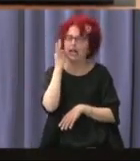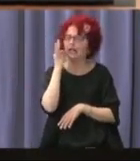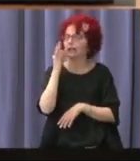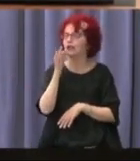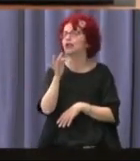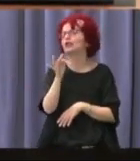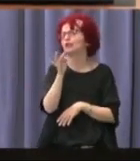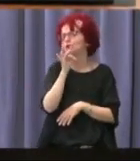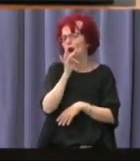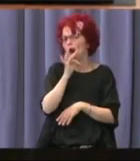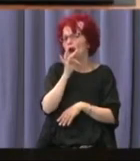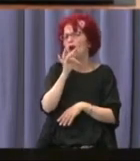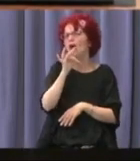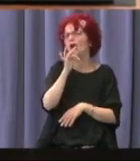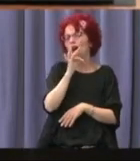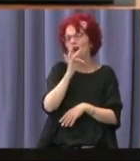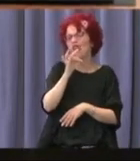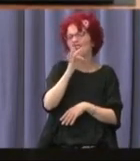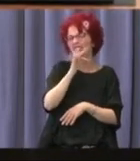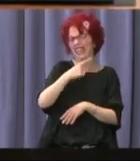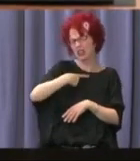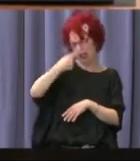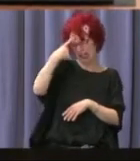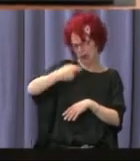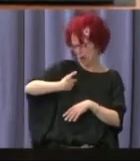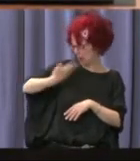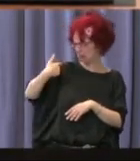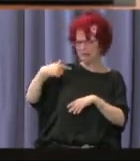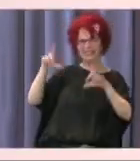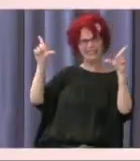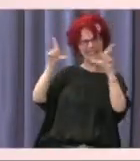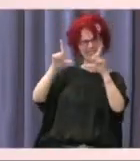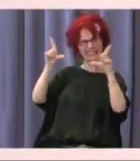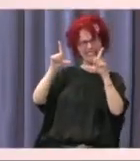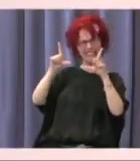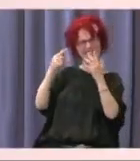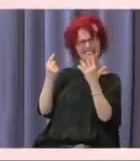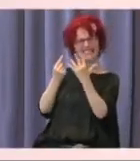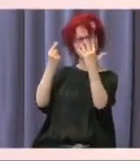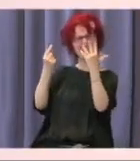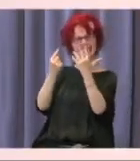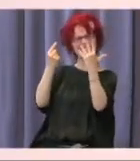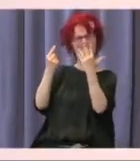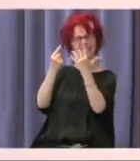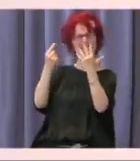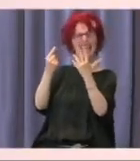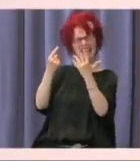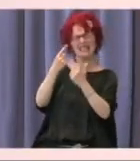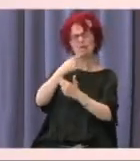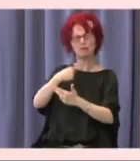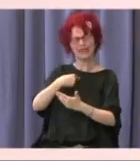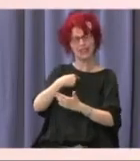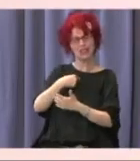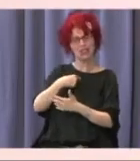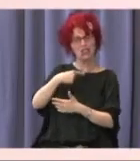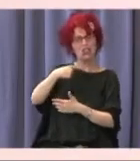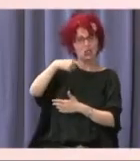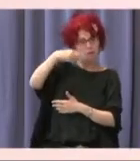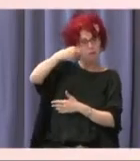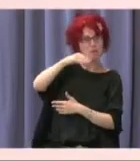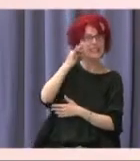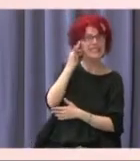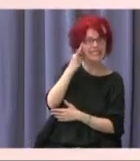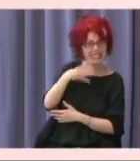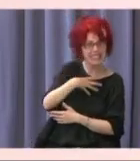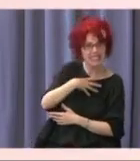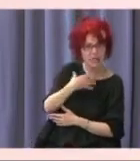todavía que me entrevistó La Sexta por si se podía decir presidenta. O sea, yo no daba crédito. Digo, ¿presidenta? Presidenta lleva en